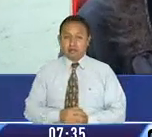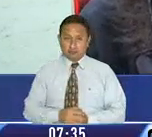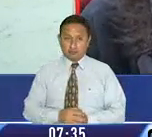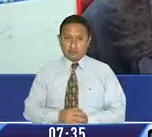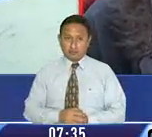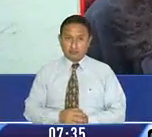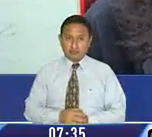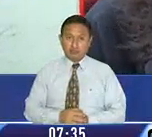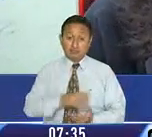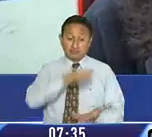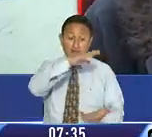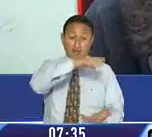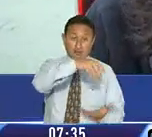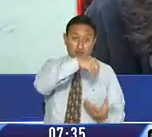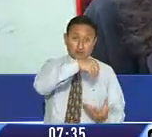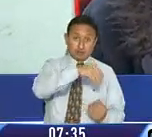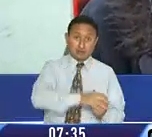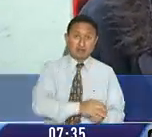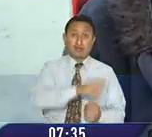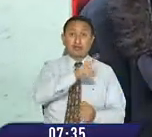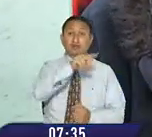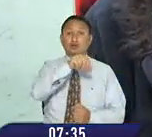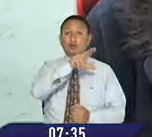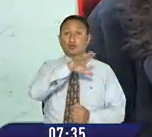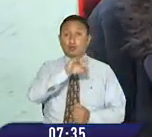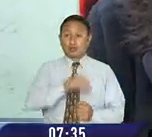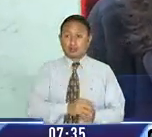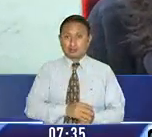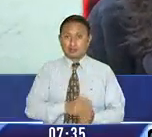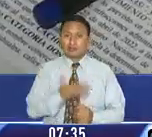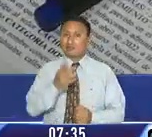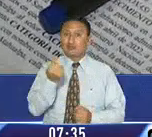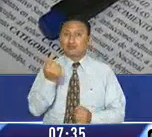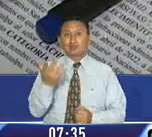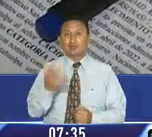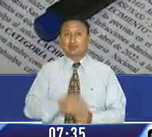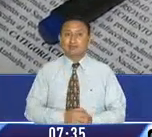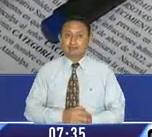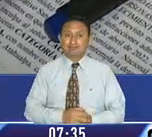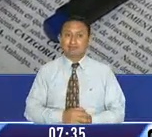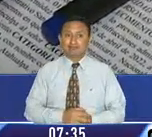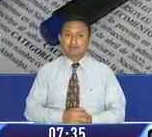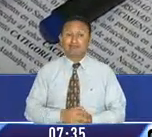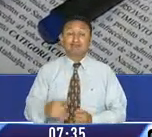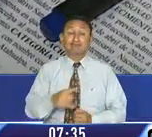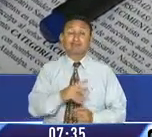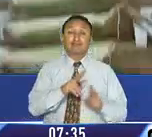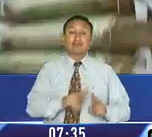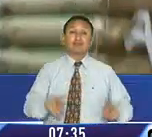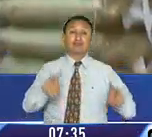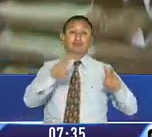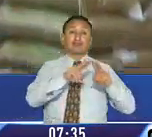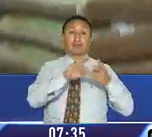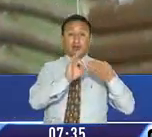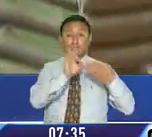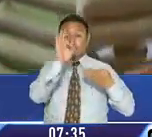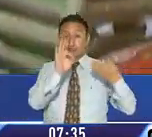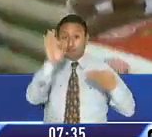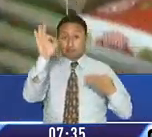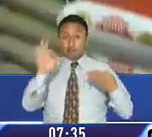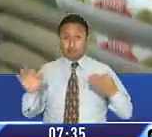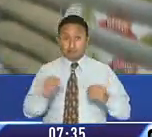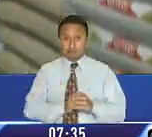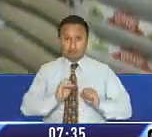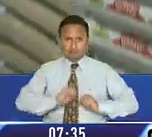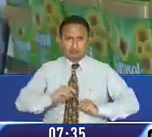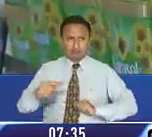funda $2.80, $2.50. ¿Ya no le alcanza? Ya no alcanza. El índice de precios del consumidor, uno de los principales indicadores para medir el